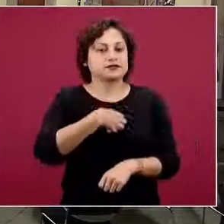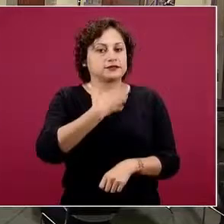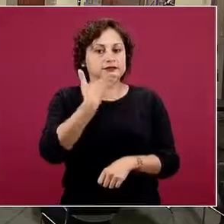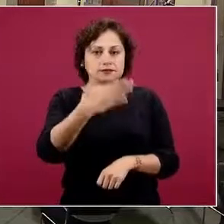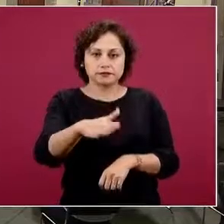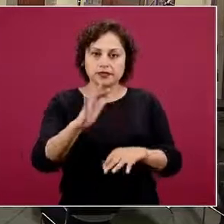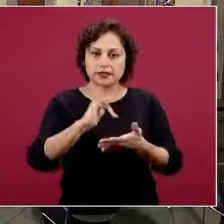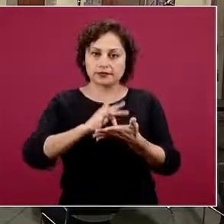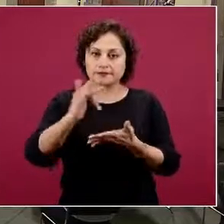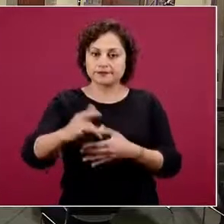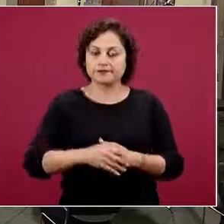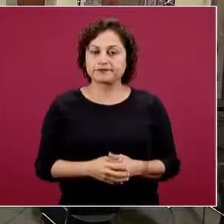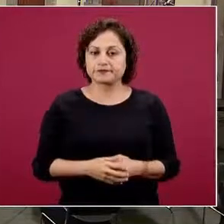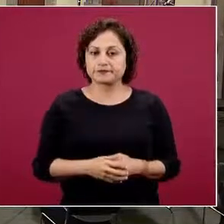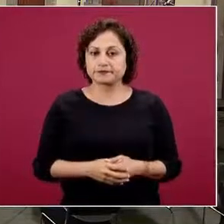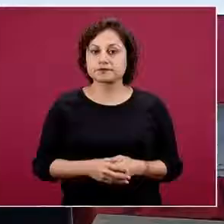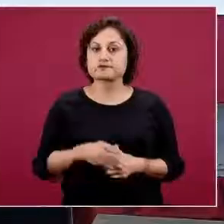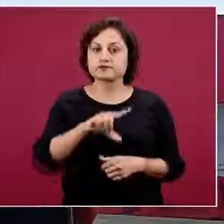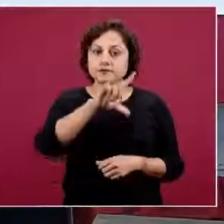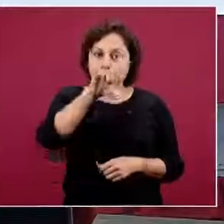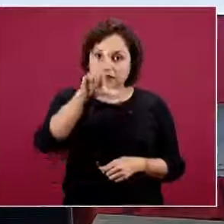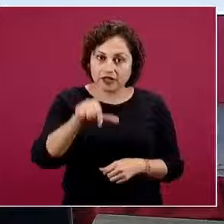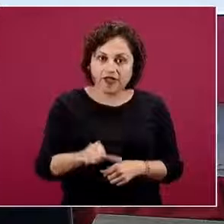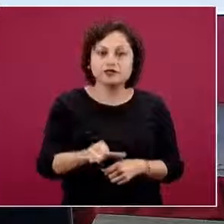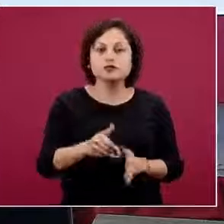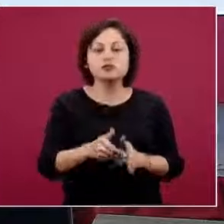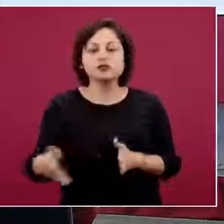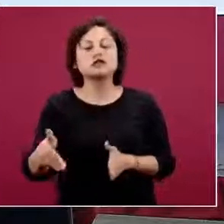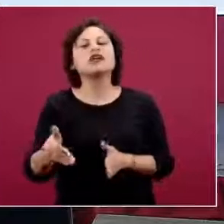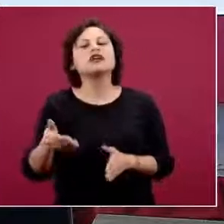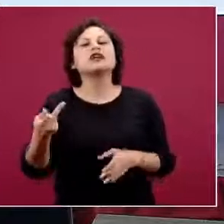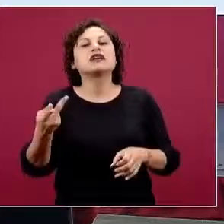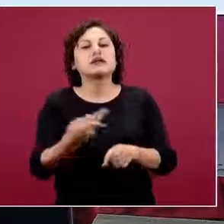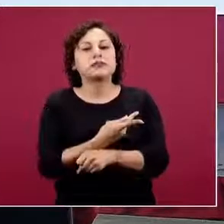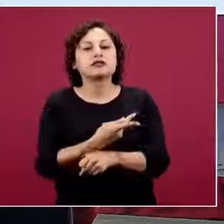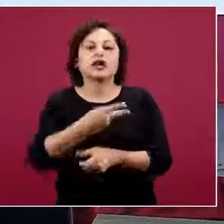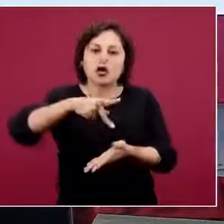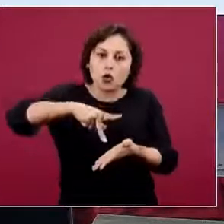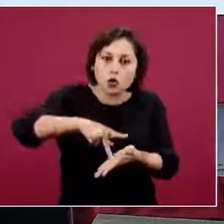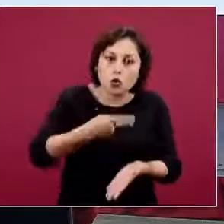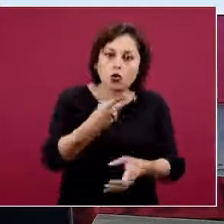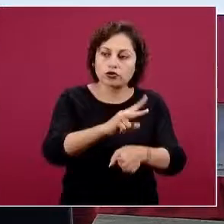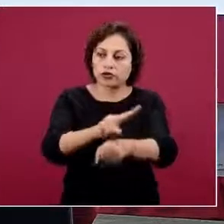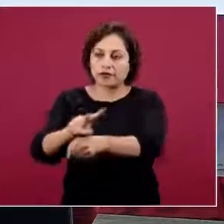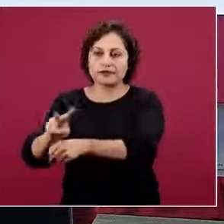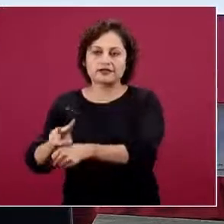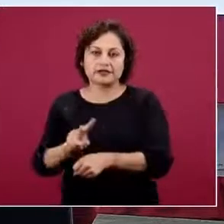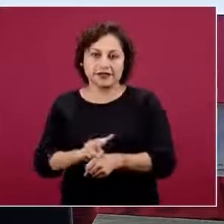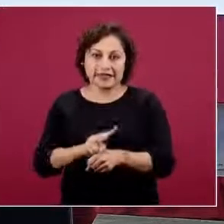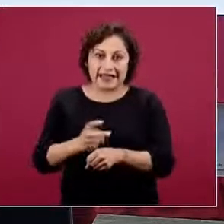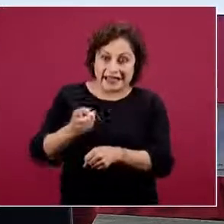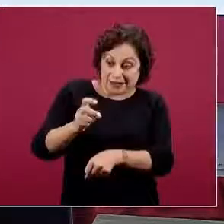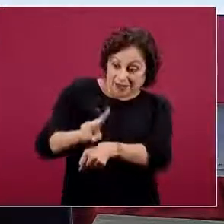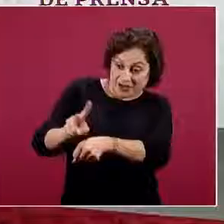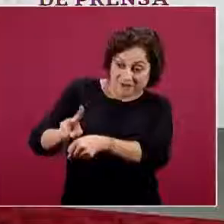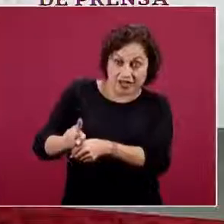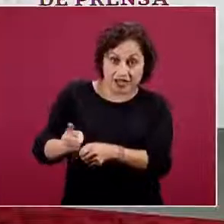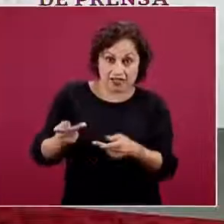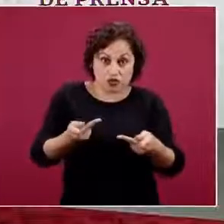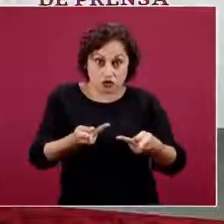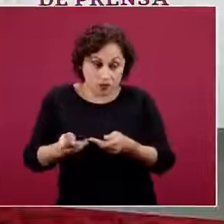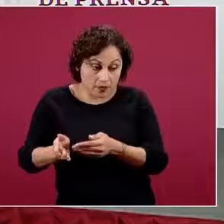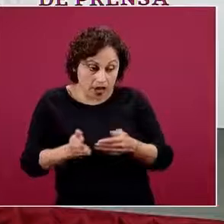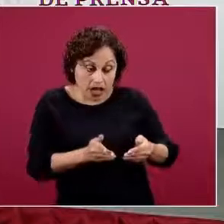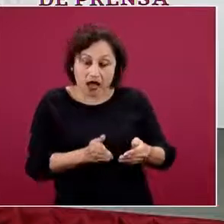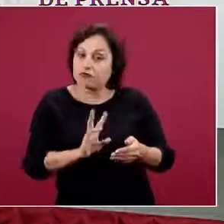Finalmente. Una vez que pasó, ¿qué toca hacer? Pues bueno, volver a hacer la verificación, pero ahora se llama, ya no es de la verificación de los planes, ahora lo que vamos a